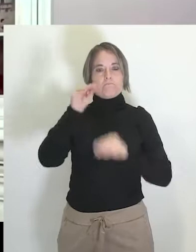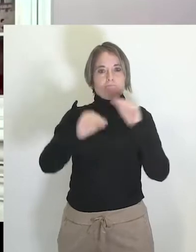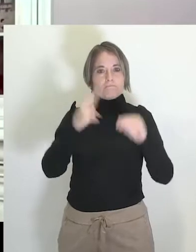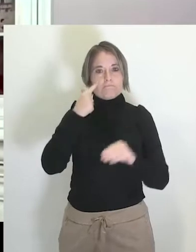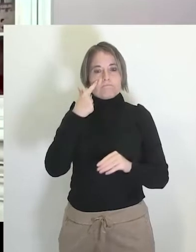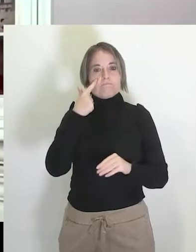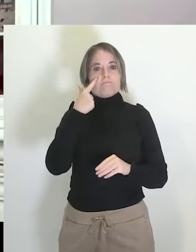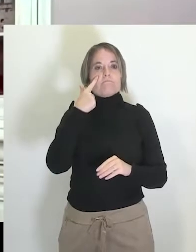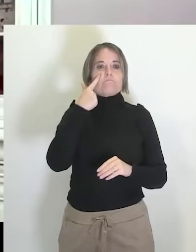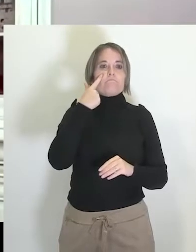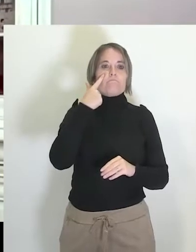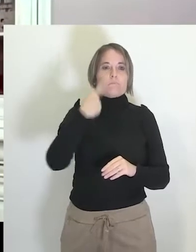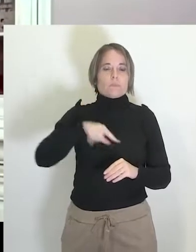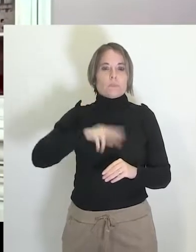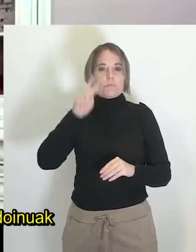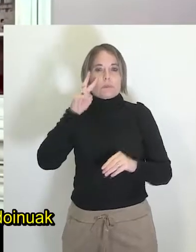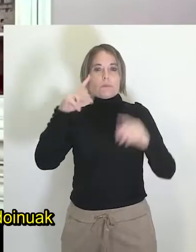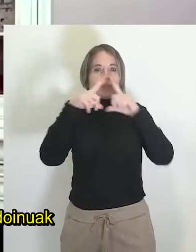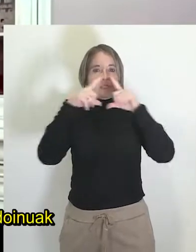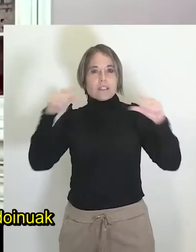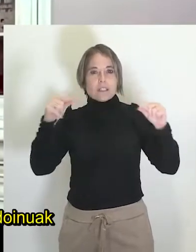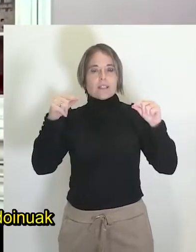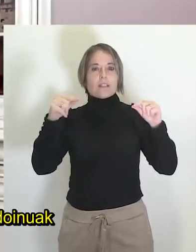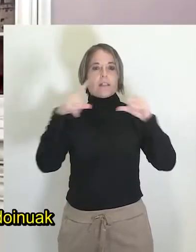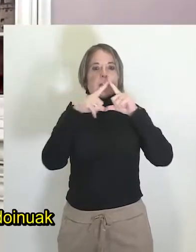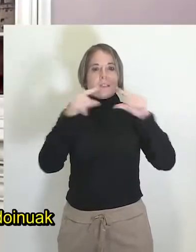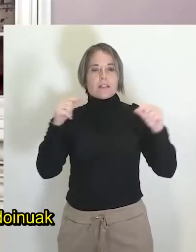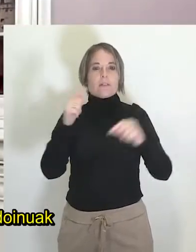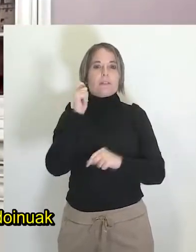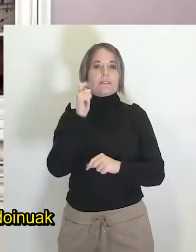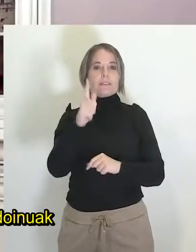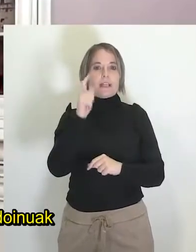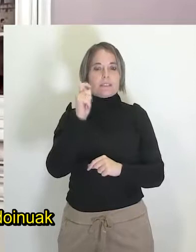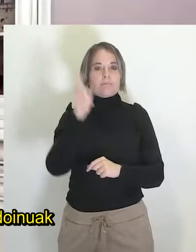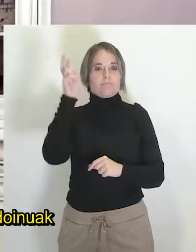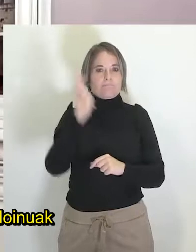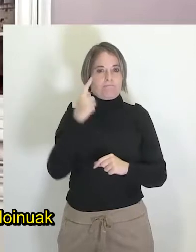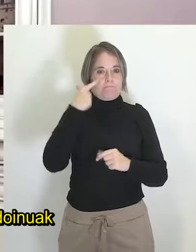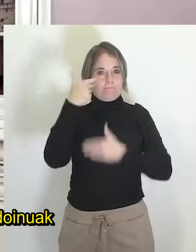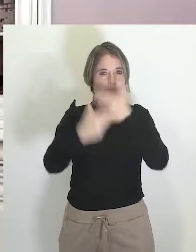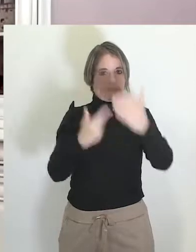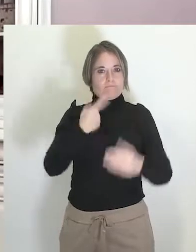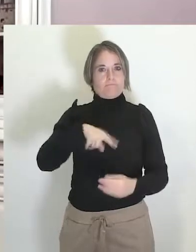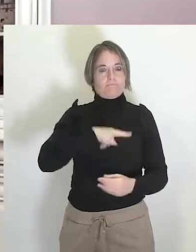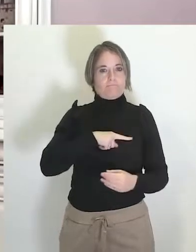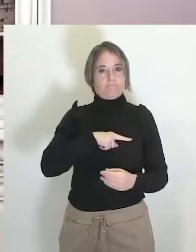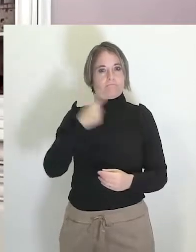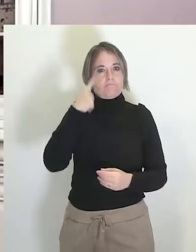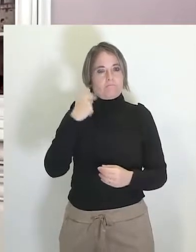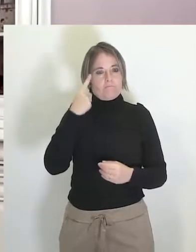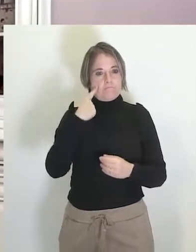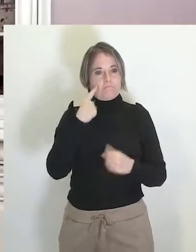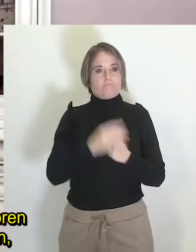bezala, gaztetan, txikitan, Nikaraguatik zetozen askatasun doinuak abestu izan dituzue, abestu izan